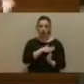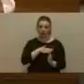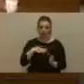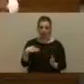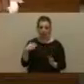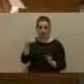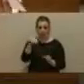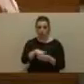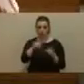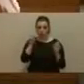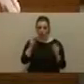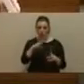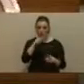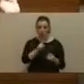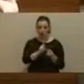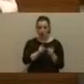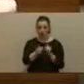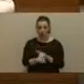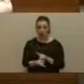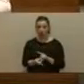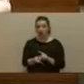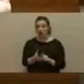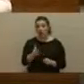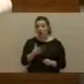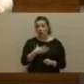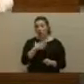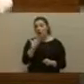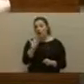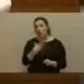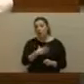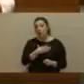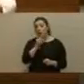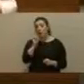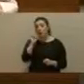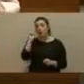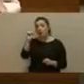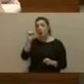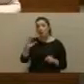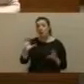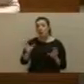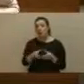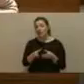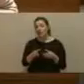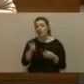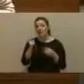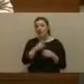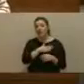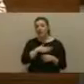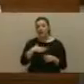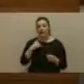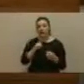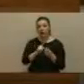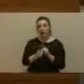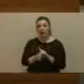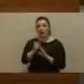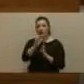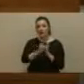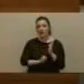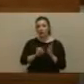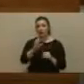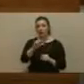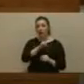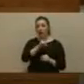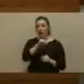tener votos para modificarla. Y a lo mejor los comunistas pretenden modificar el Estatuto de Autonomía